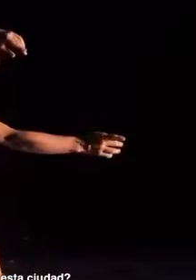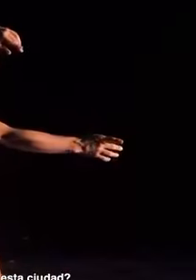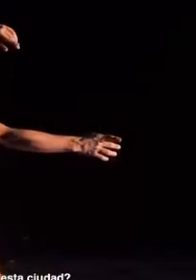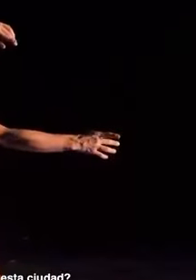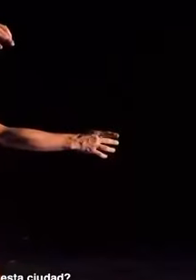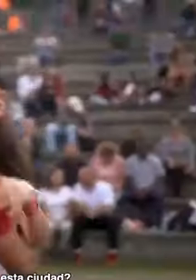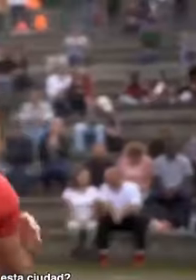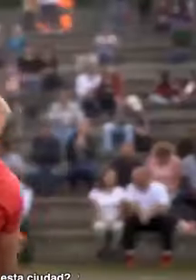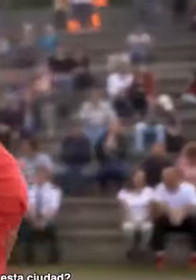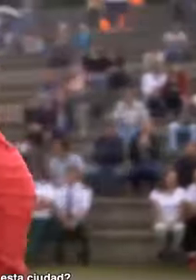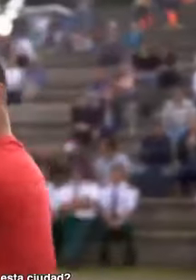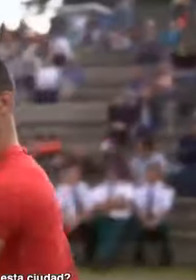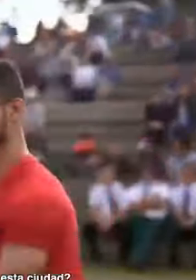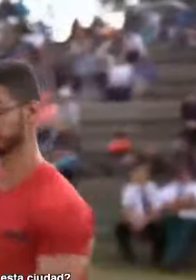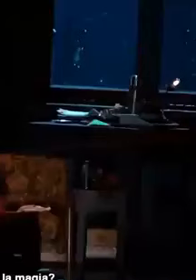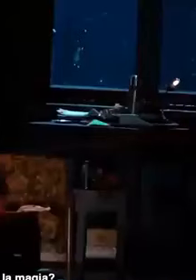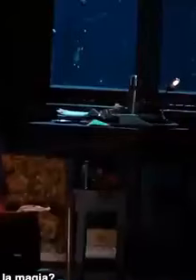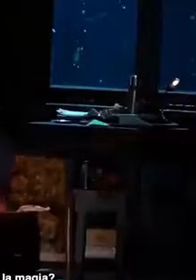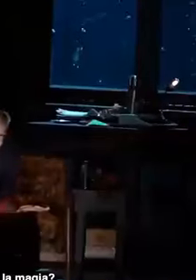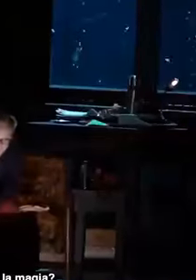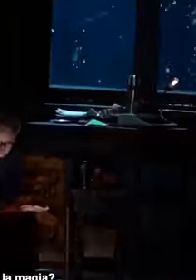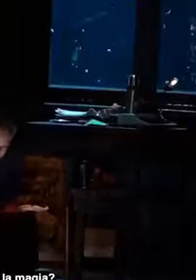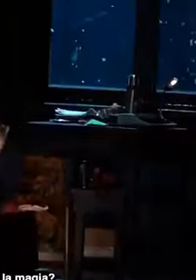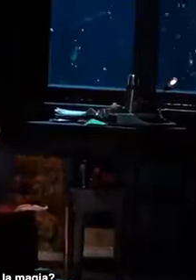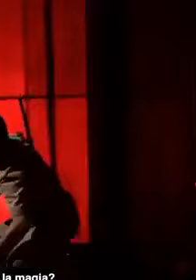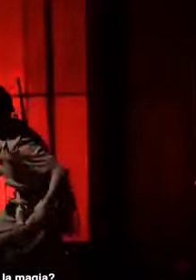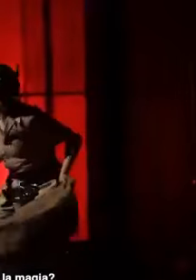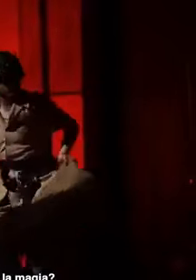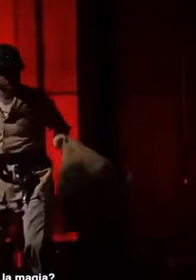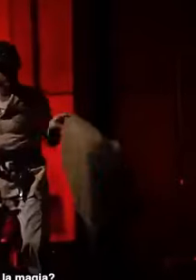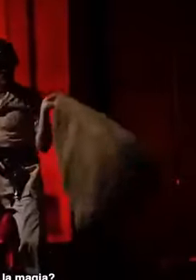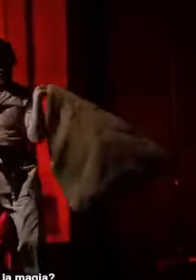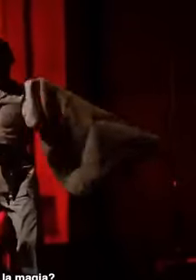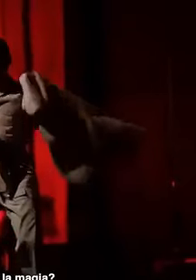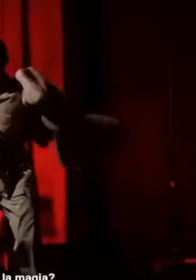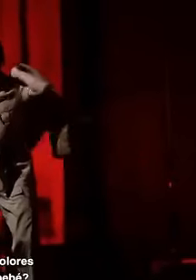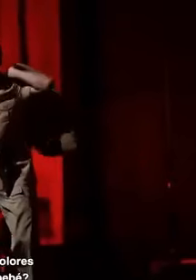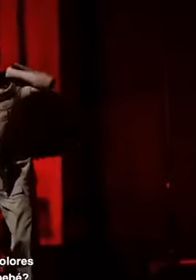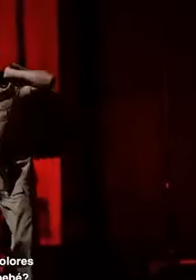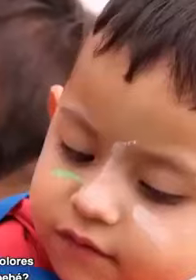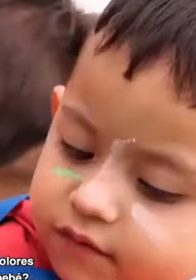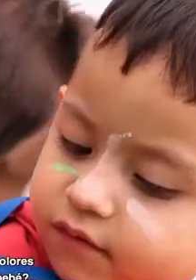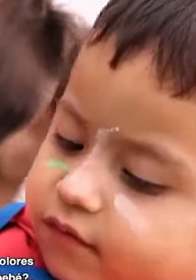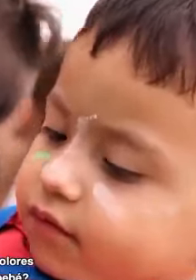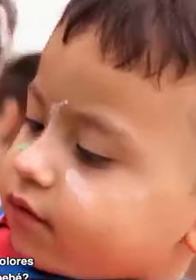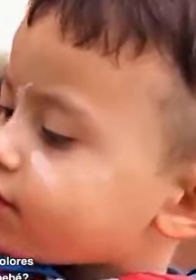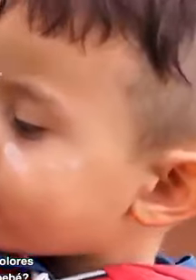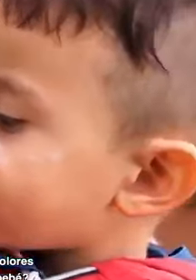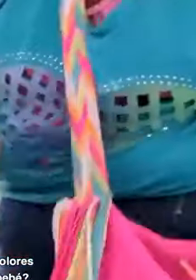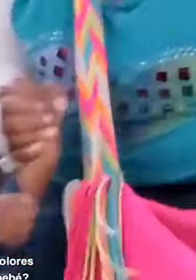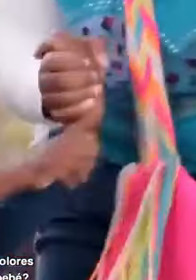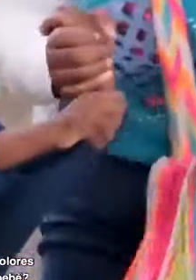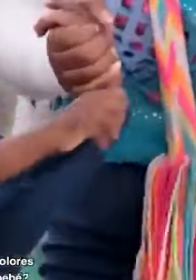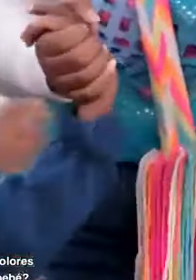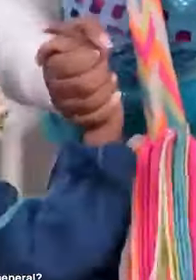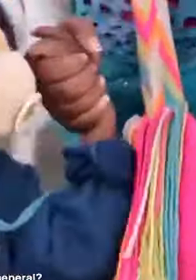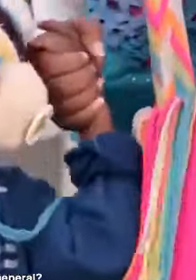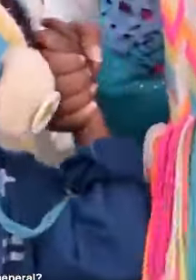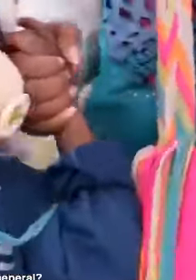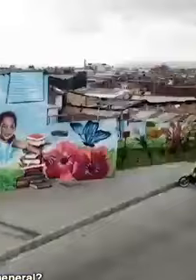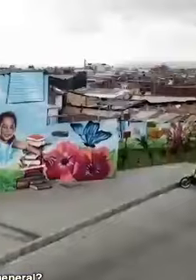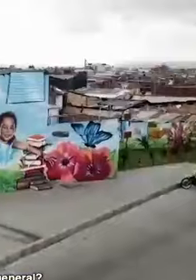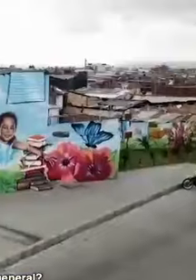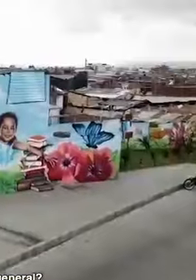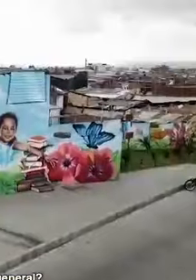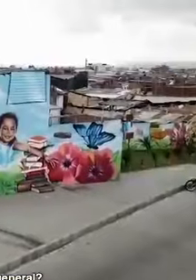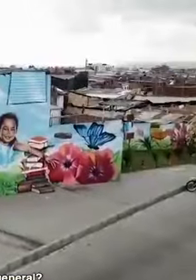la danza en esta ciudad? ¿Para qué los actores y la magia? ¿O para qué los colores y la música en un bebé? ¿Para